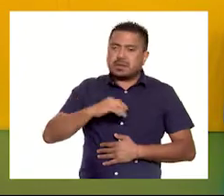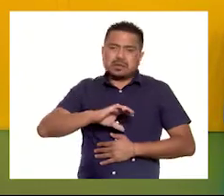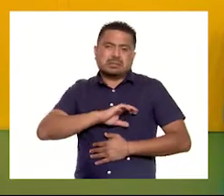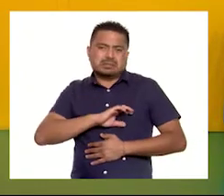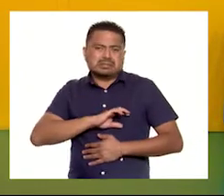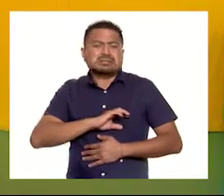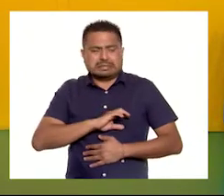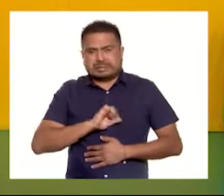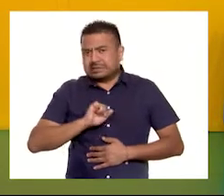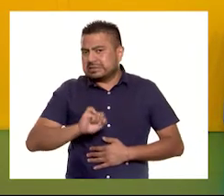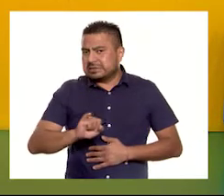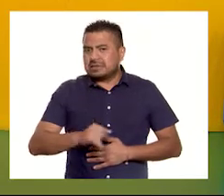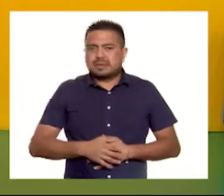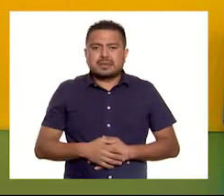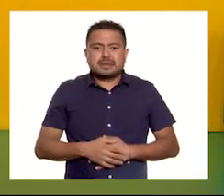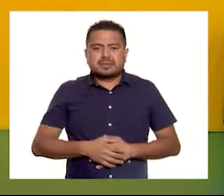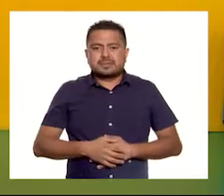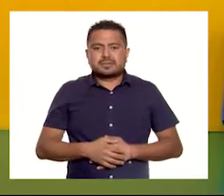quieren.